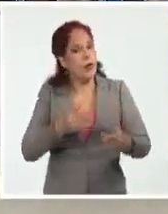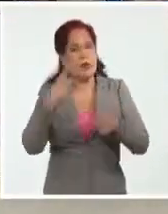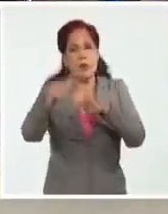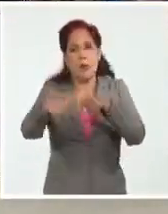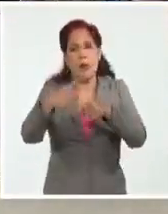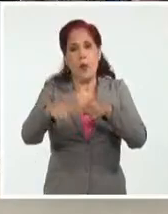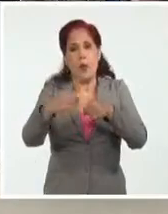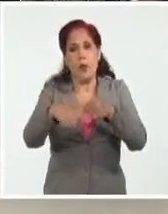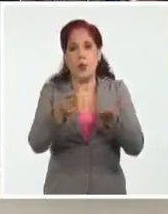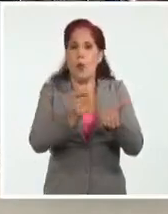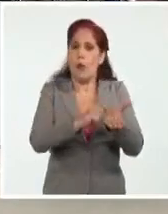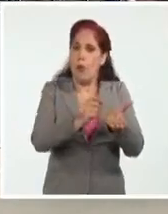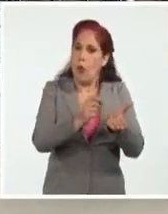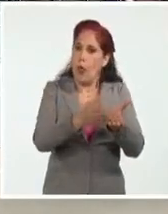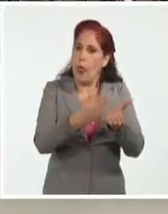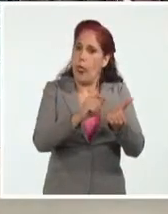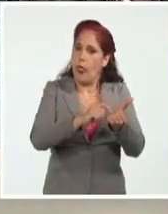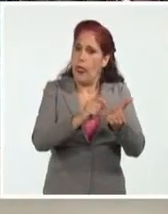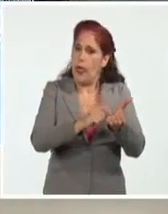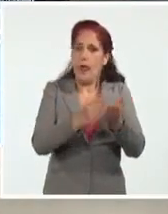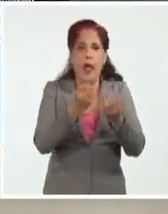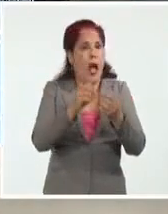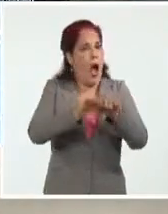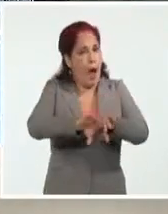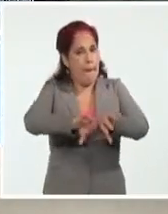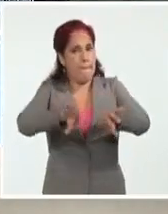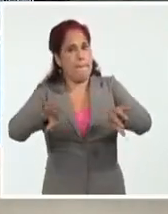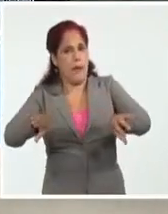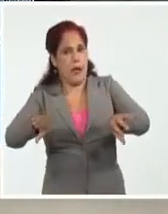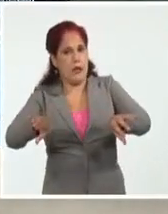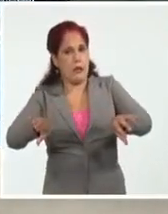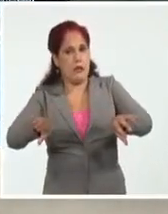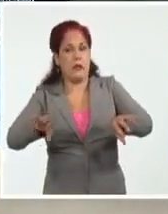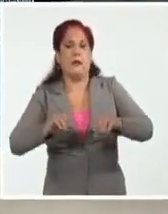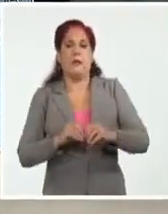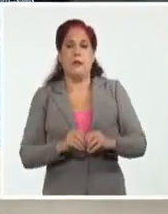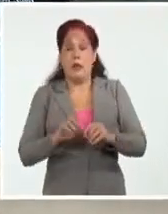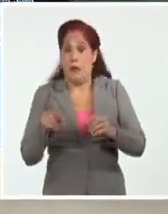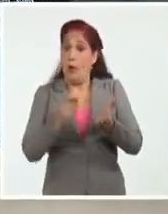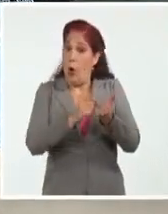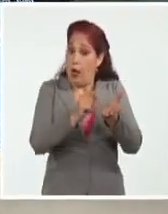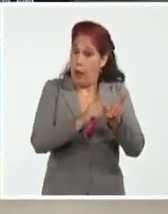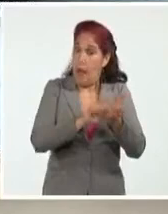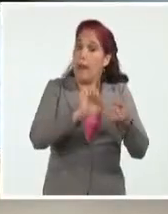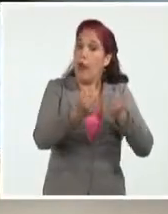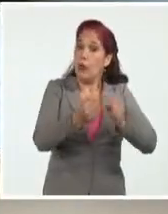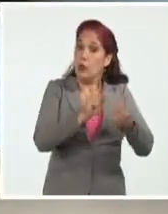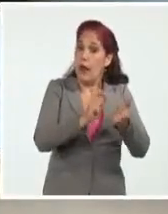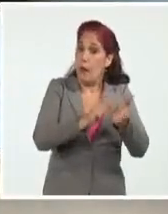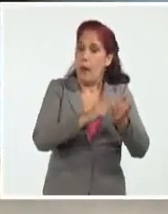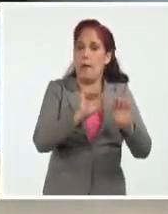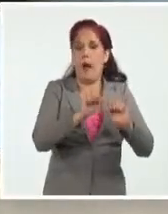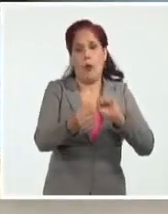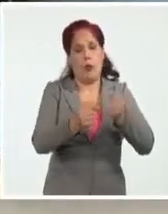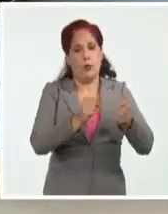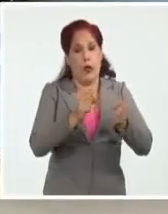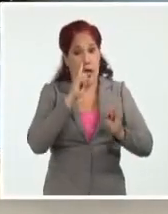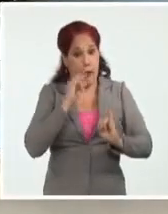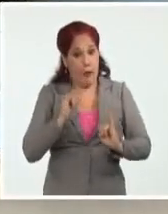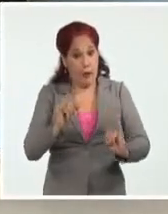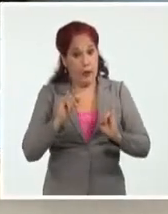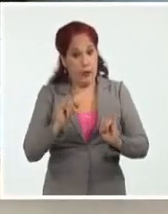productos normados. Son entregas independientes, aunque se distribuyan mediante la libreta de abastecimiento. Este noticiero, claro